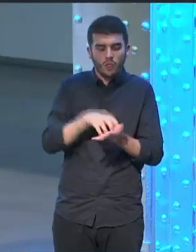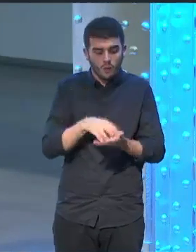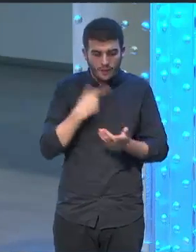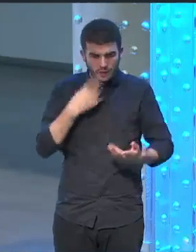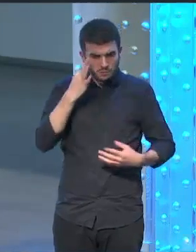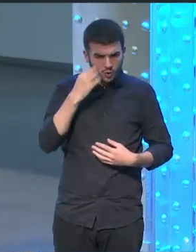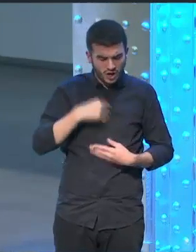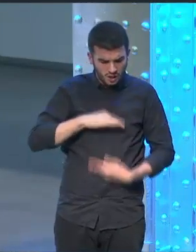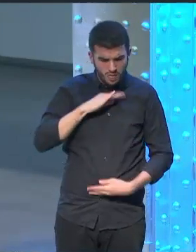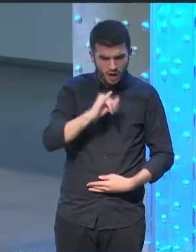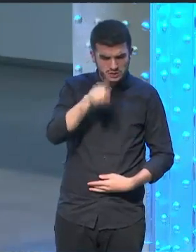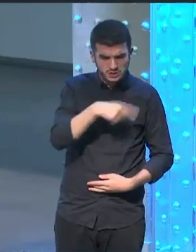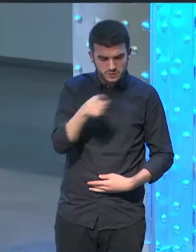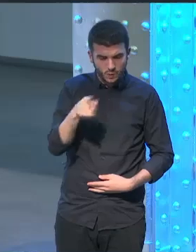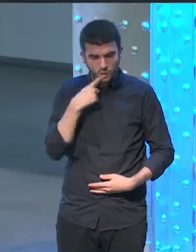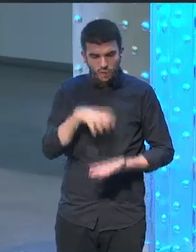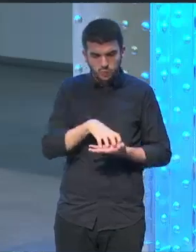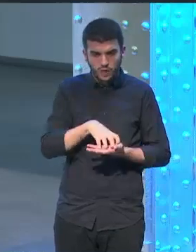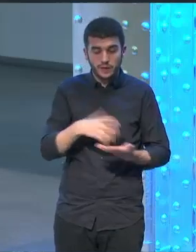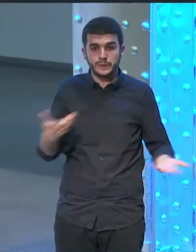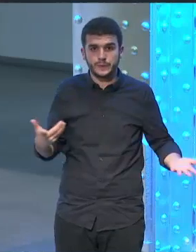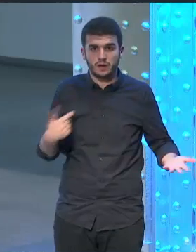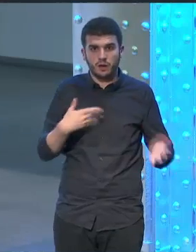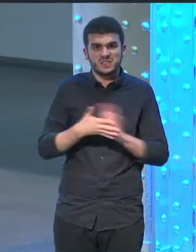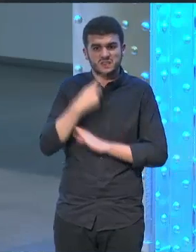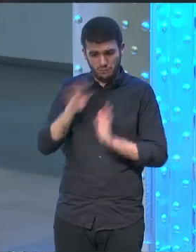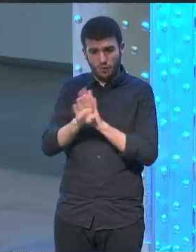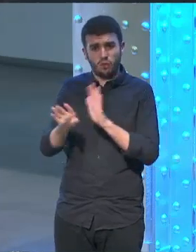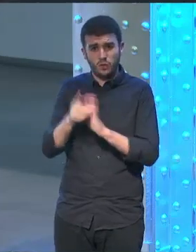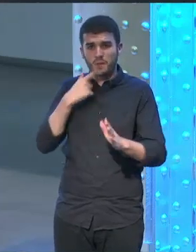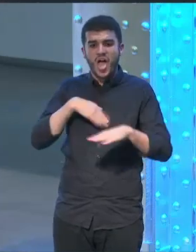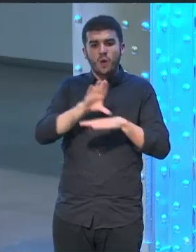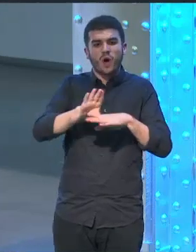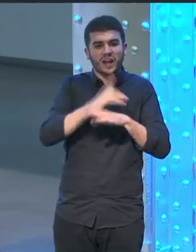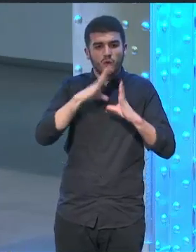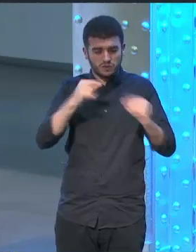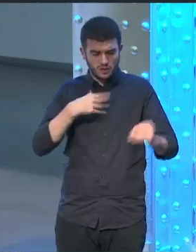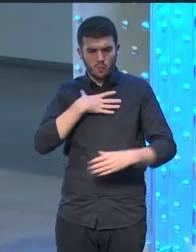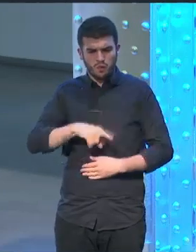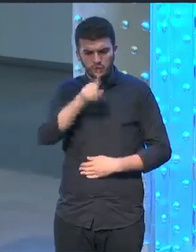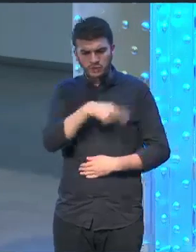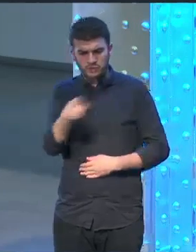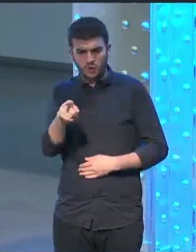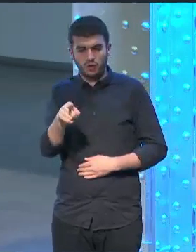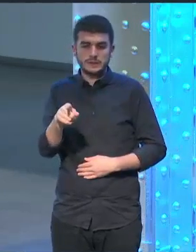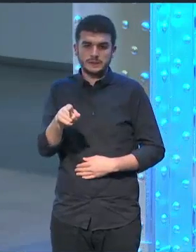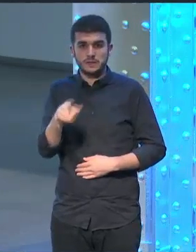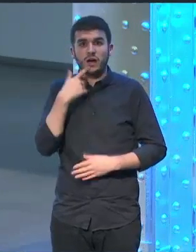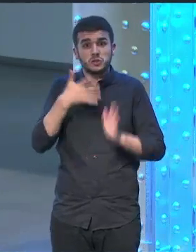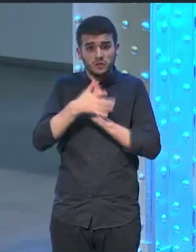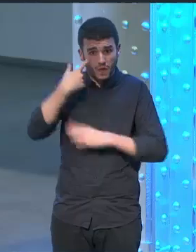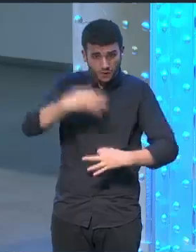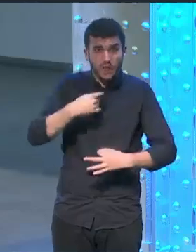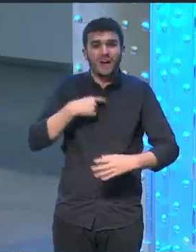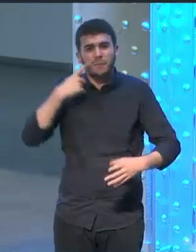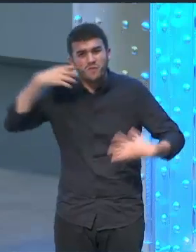las mujeres tengan la capacidad para poder desarrollar un tipo de carreras u otra, cuando es totalmente negativo y además incierto, ¿no?